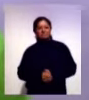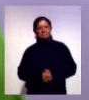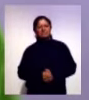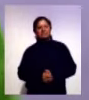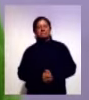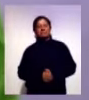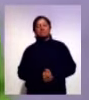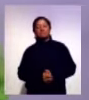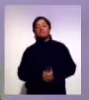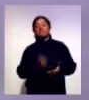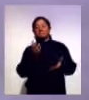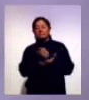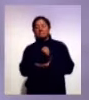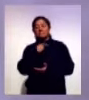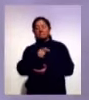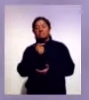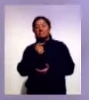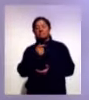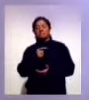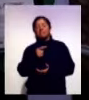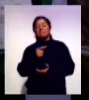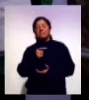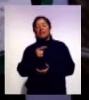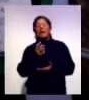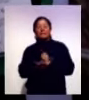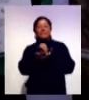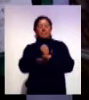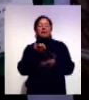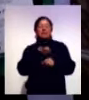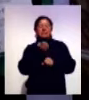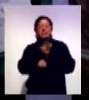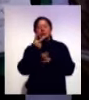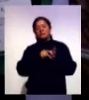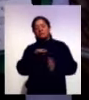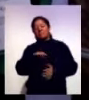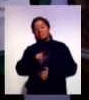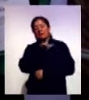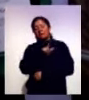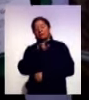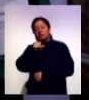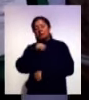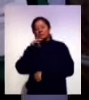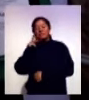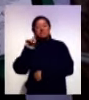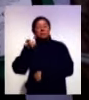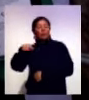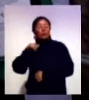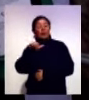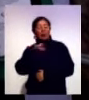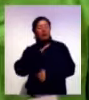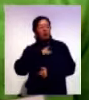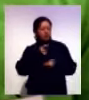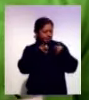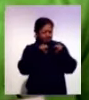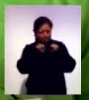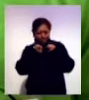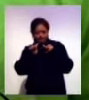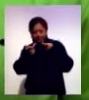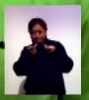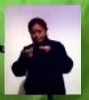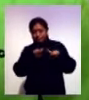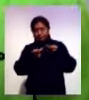El ganador del Premio Estatal del Deporte 2019, Leonardo de Jesús Pérez Juárez, alista su preparación con el objetivo de los